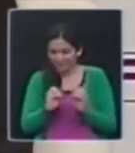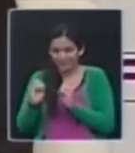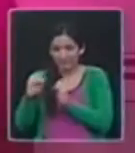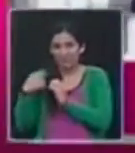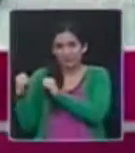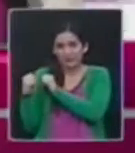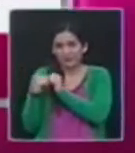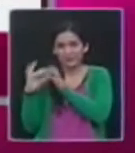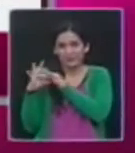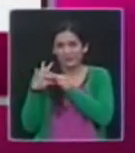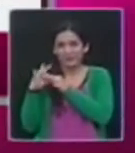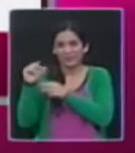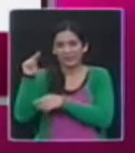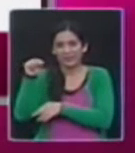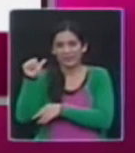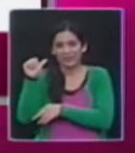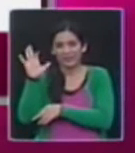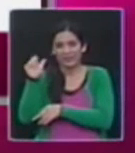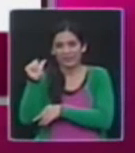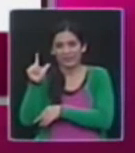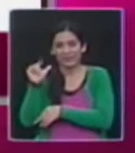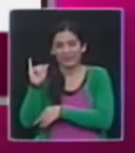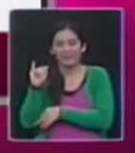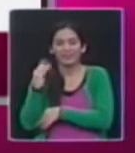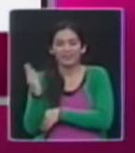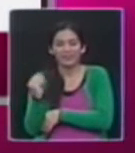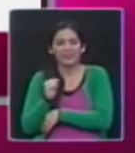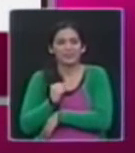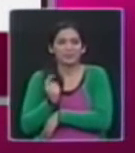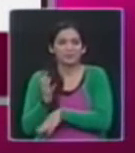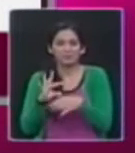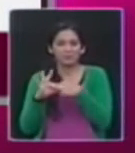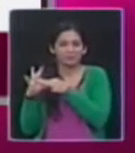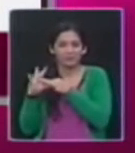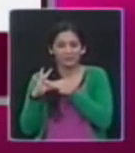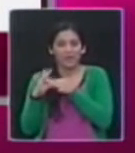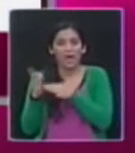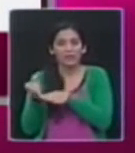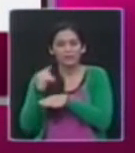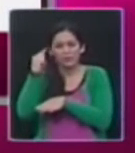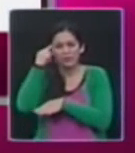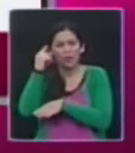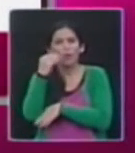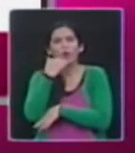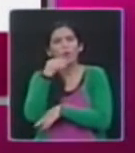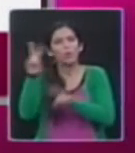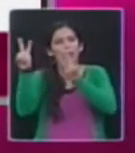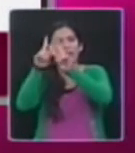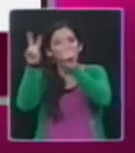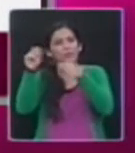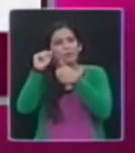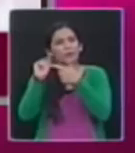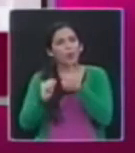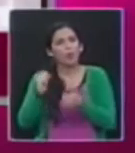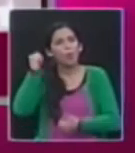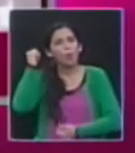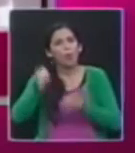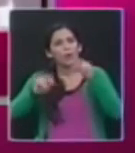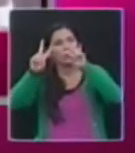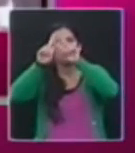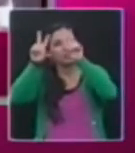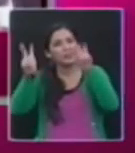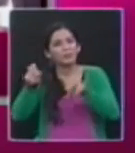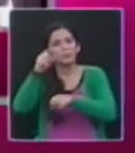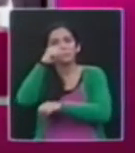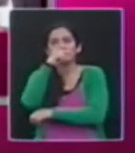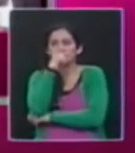que es Natalie Valencia. Todo comenzó porque tenías que escoger un tema acorde a los diferentes